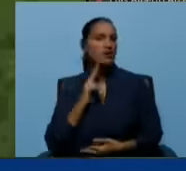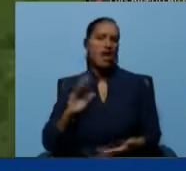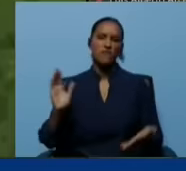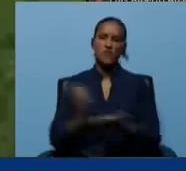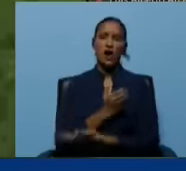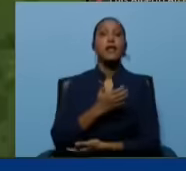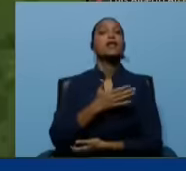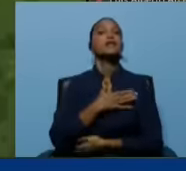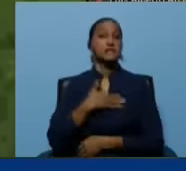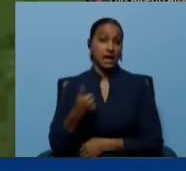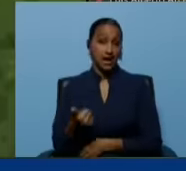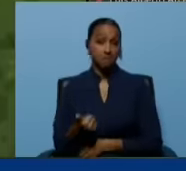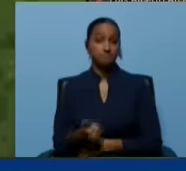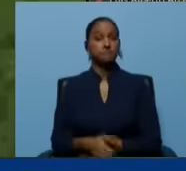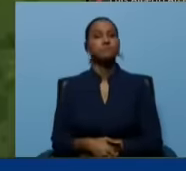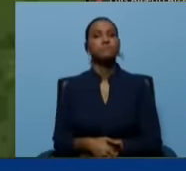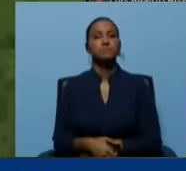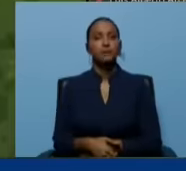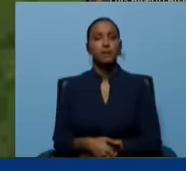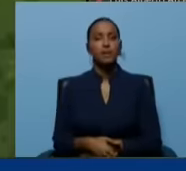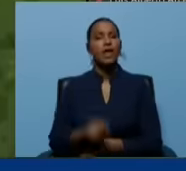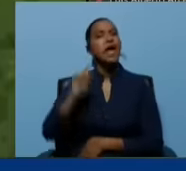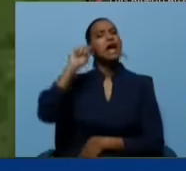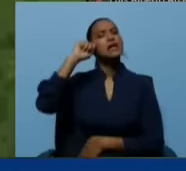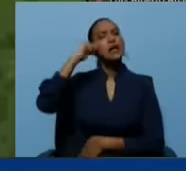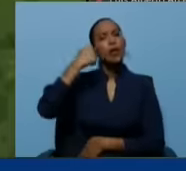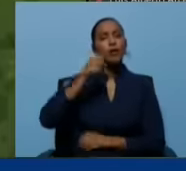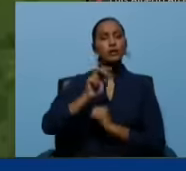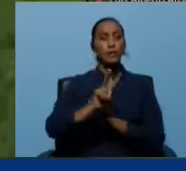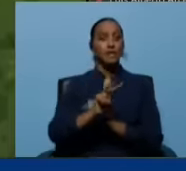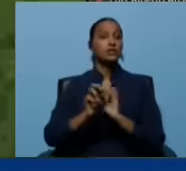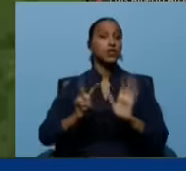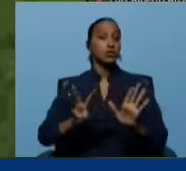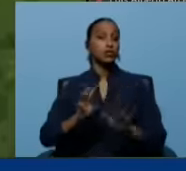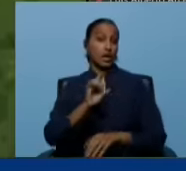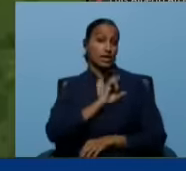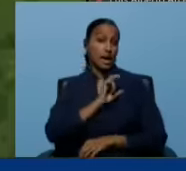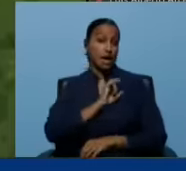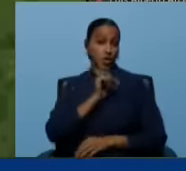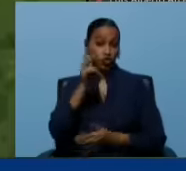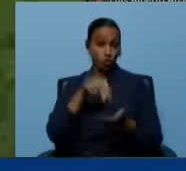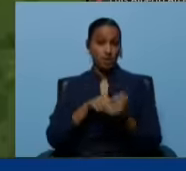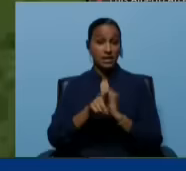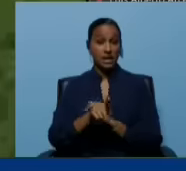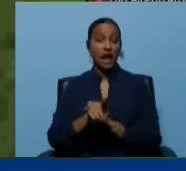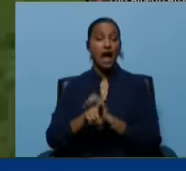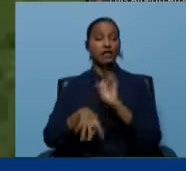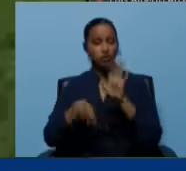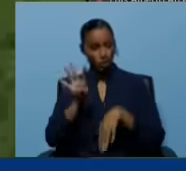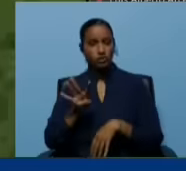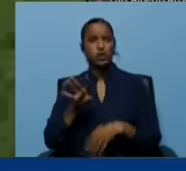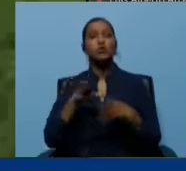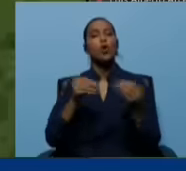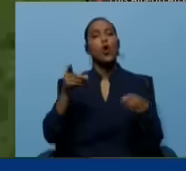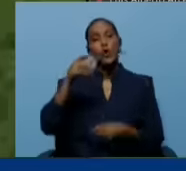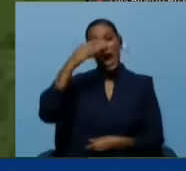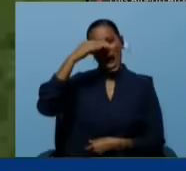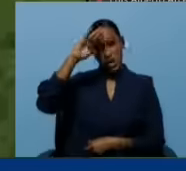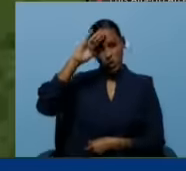confrontar. Recuerdo que el 28 de enero de 2014 en La Habana, todos los jefes de Estado y gobierno de la